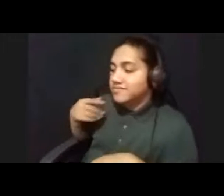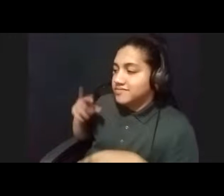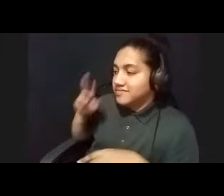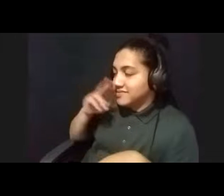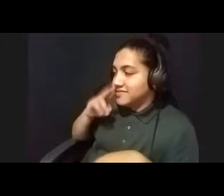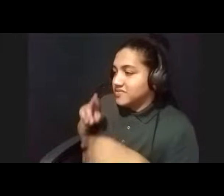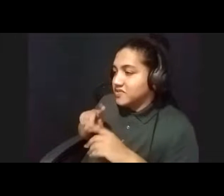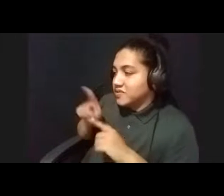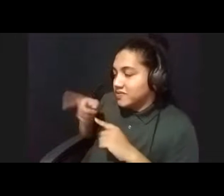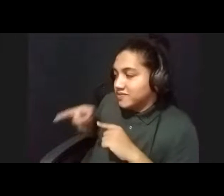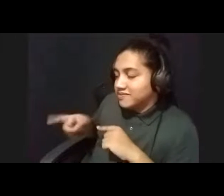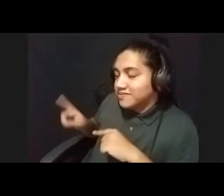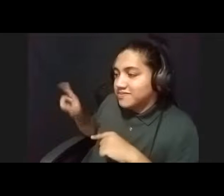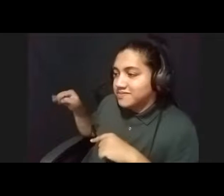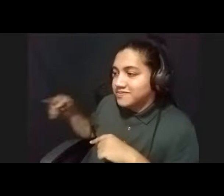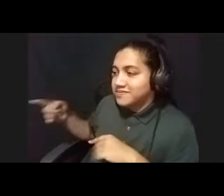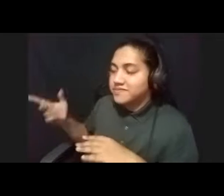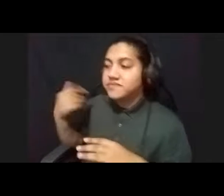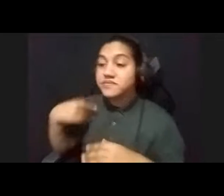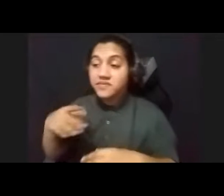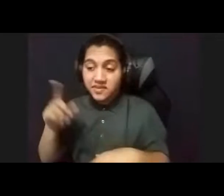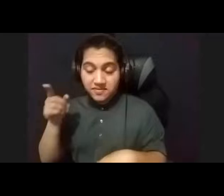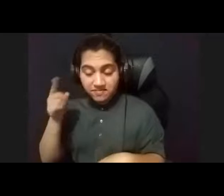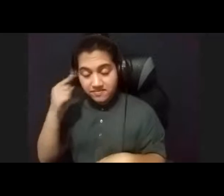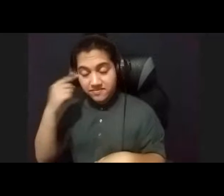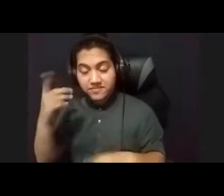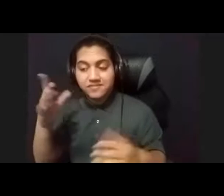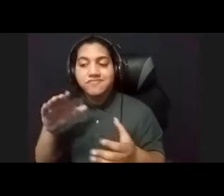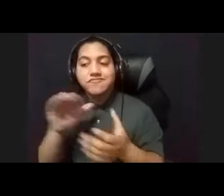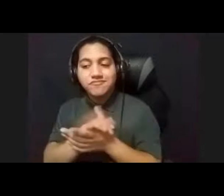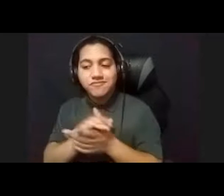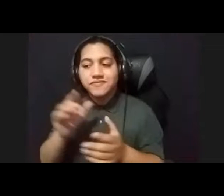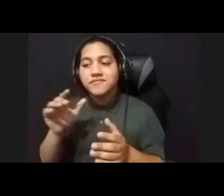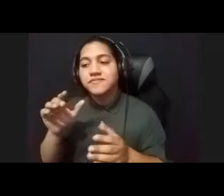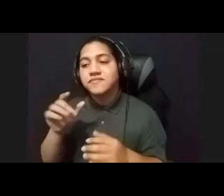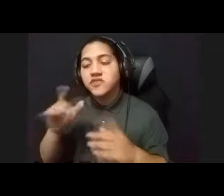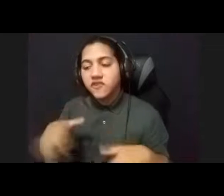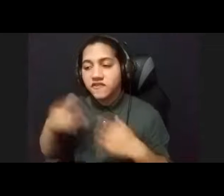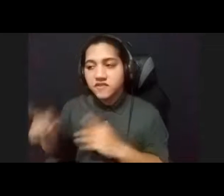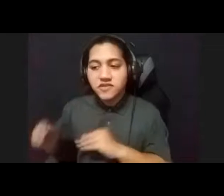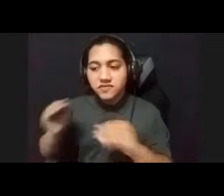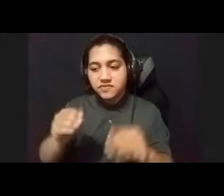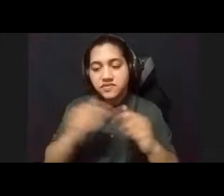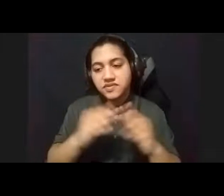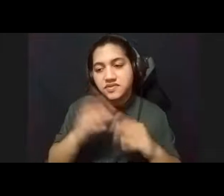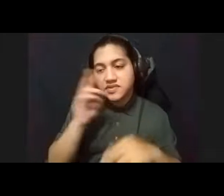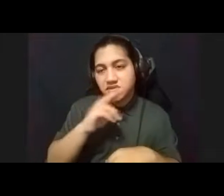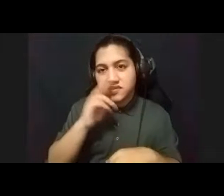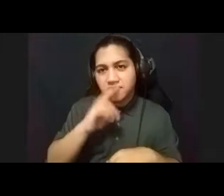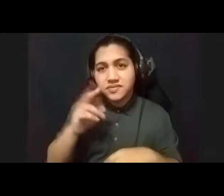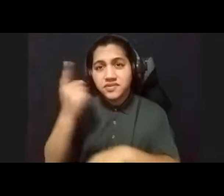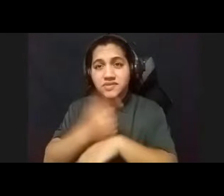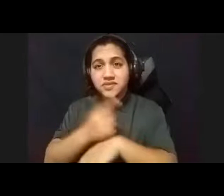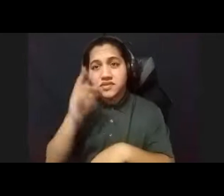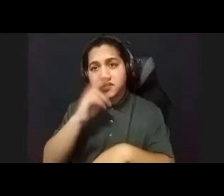sería un gran esposo y se casaron. Se fueron a vivir a la casa del ratón. Todo era alegría. Un día el ratón